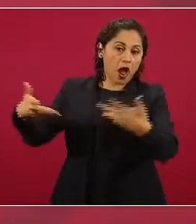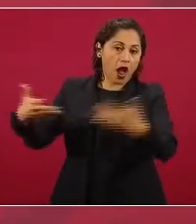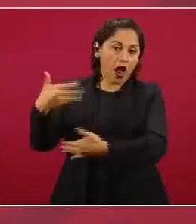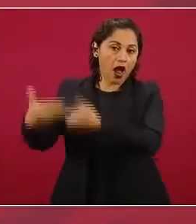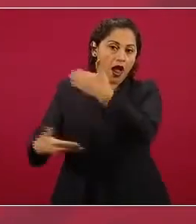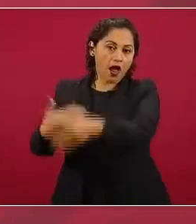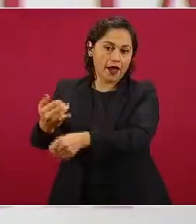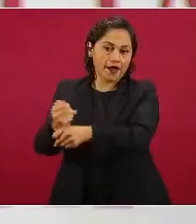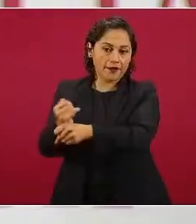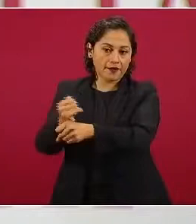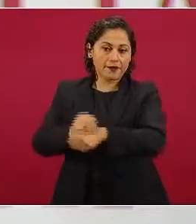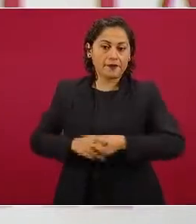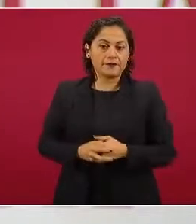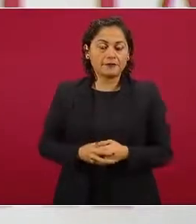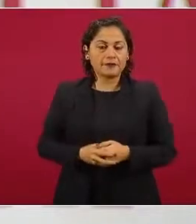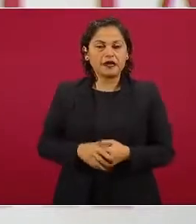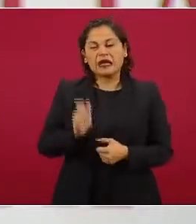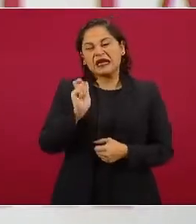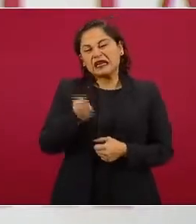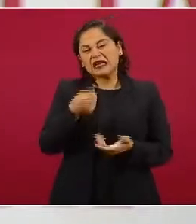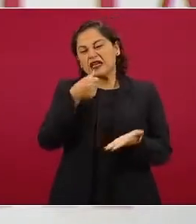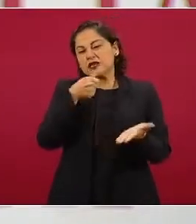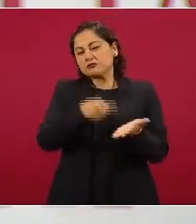proceso. Significa